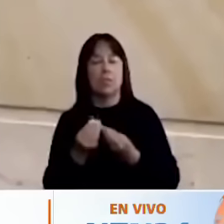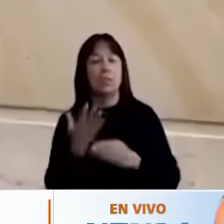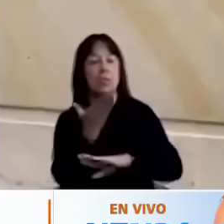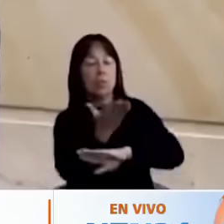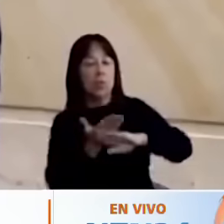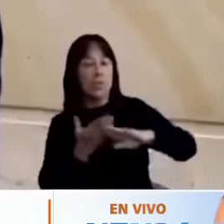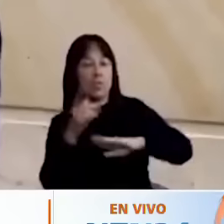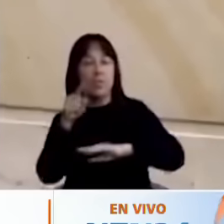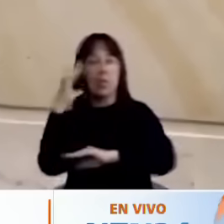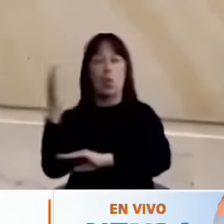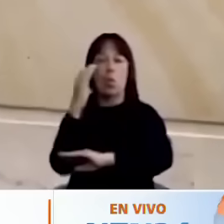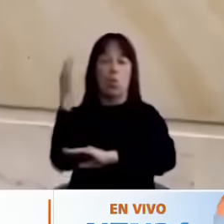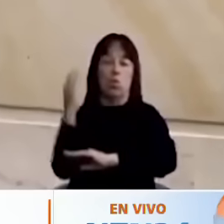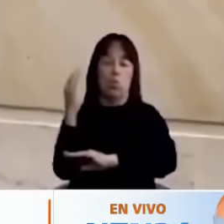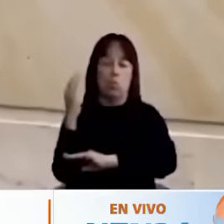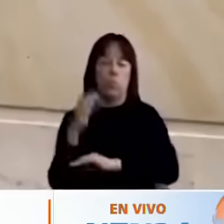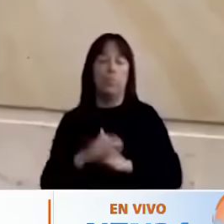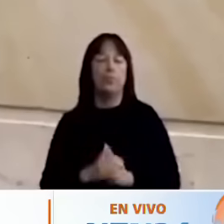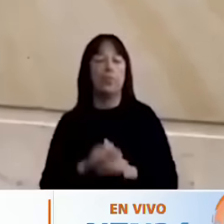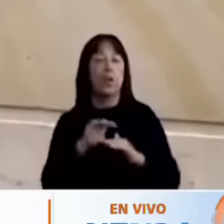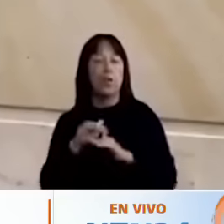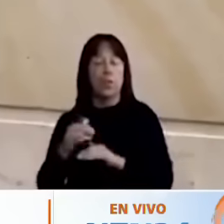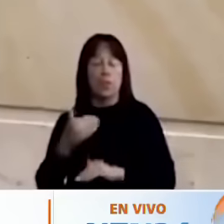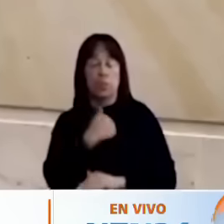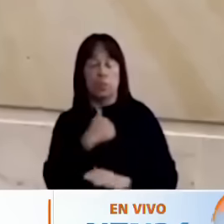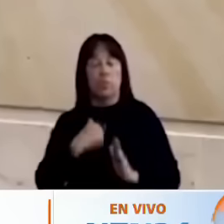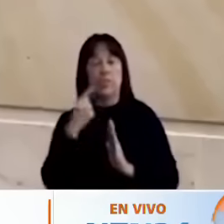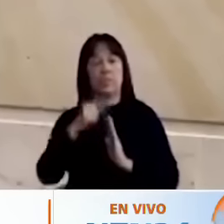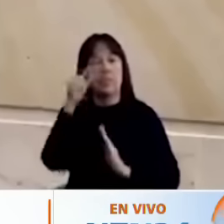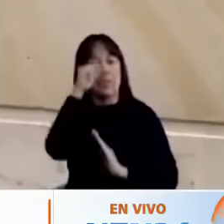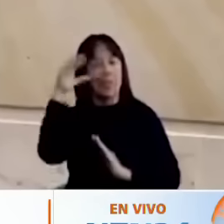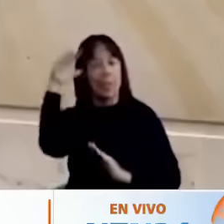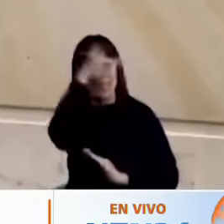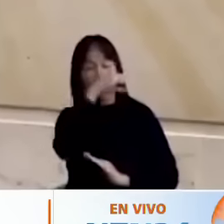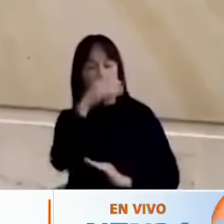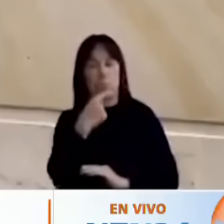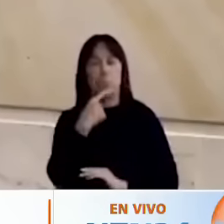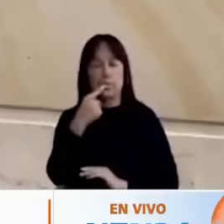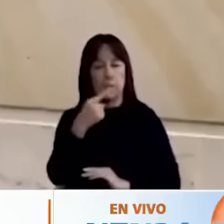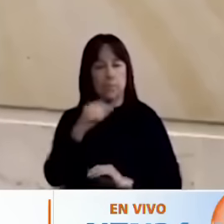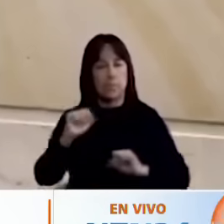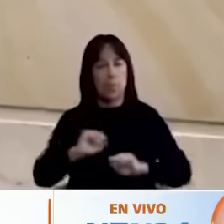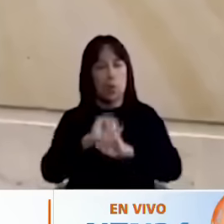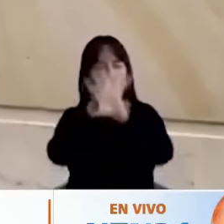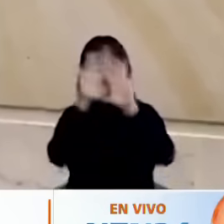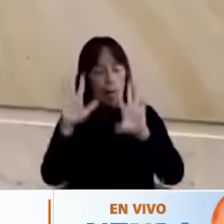exigiendo Colombia. Ahora bien, nosotros, el presidente Petro ha sido muy claro, no vamos a